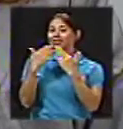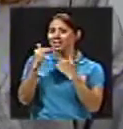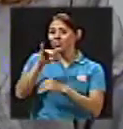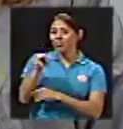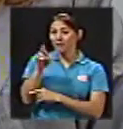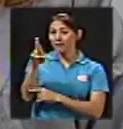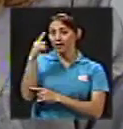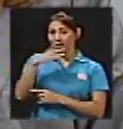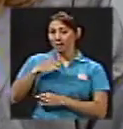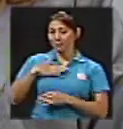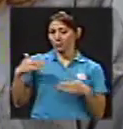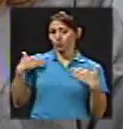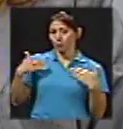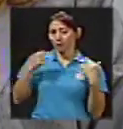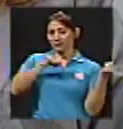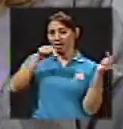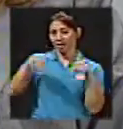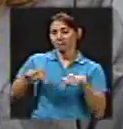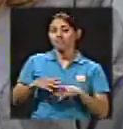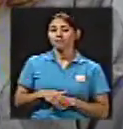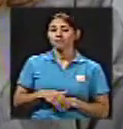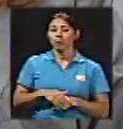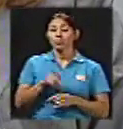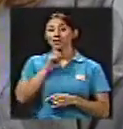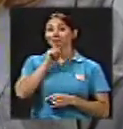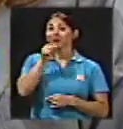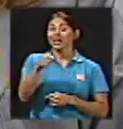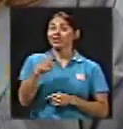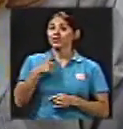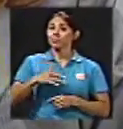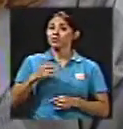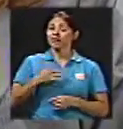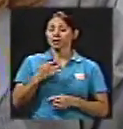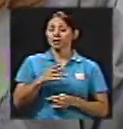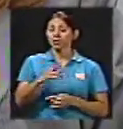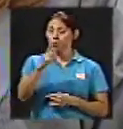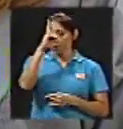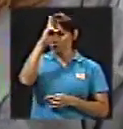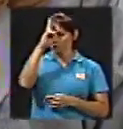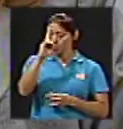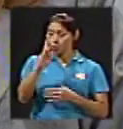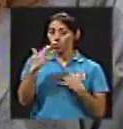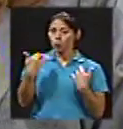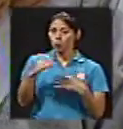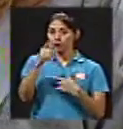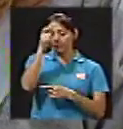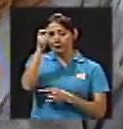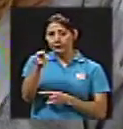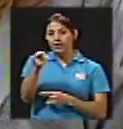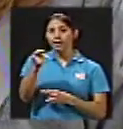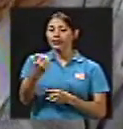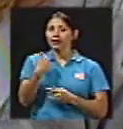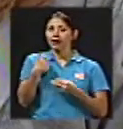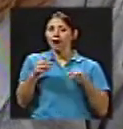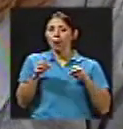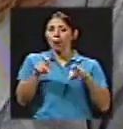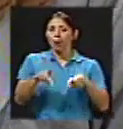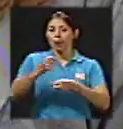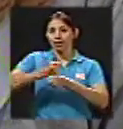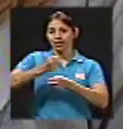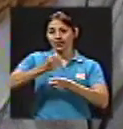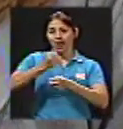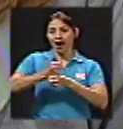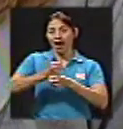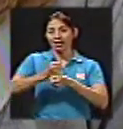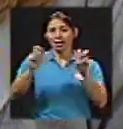gusto estar aquí. La verdad es que yo lo que me siento es muy honrada de haber tenido la oportunidad de trabajar en el campo